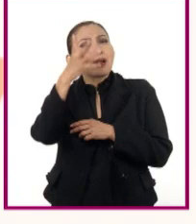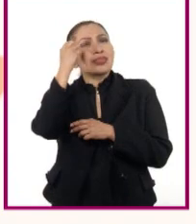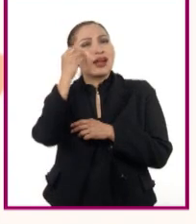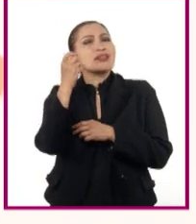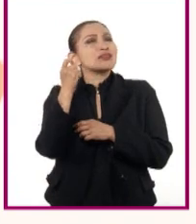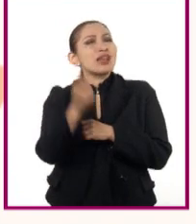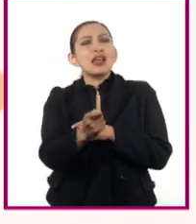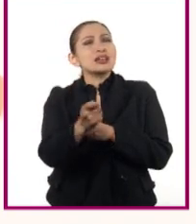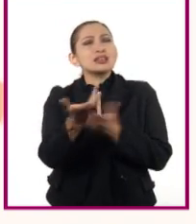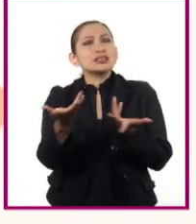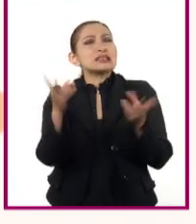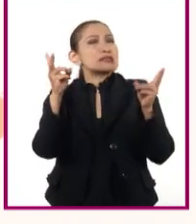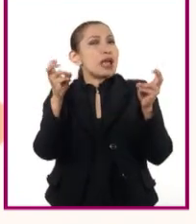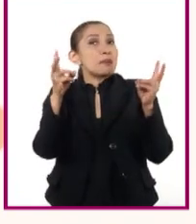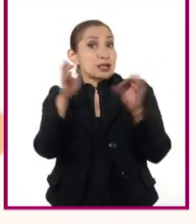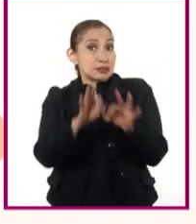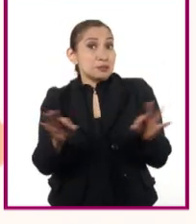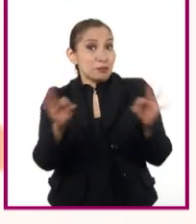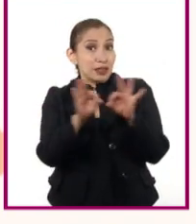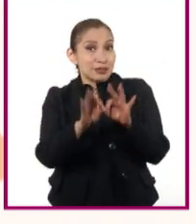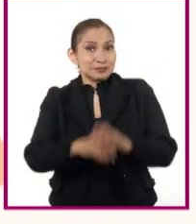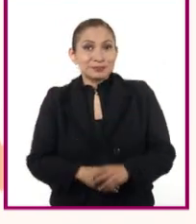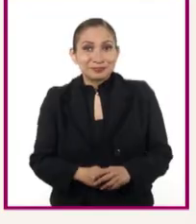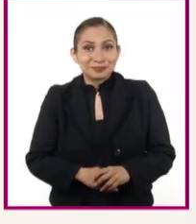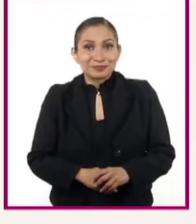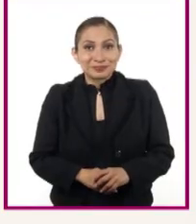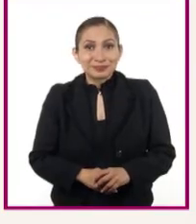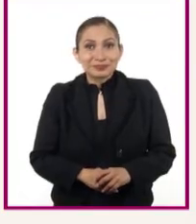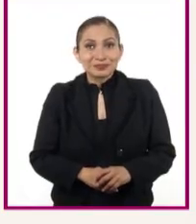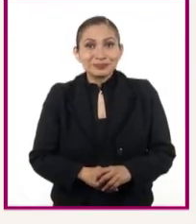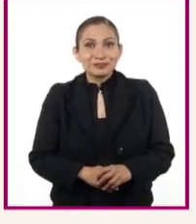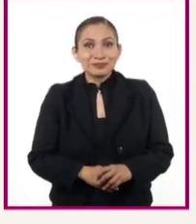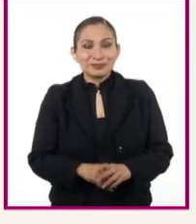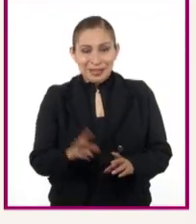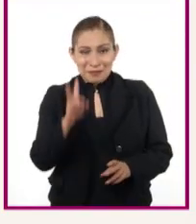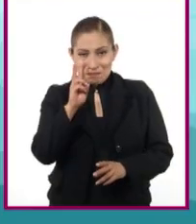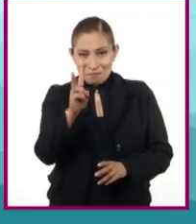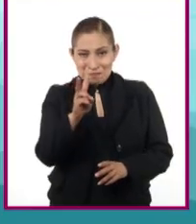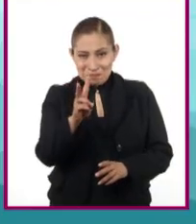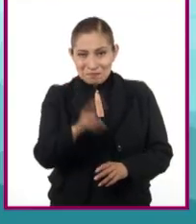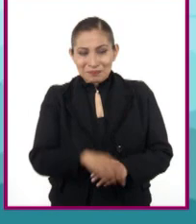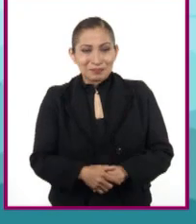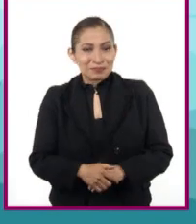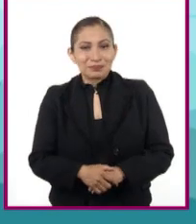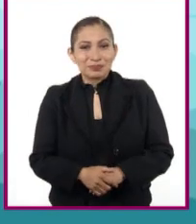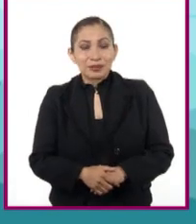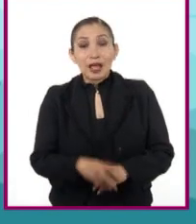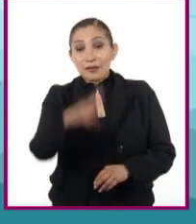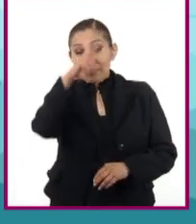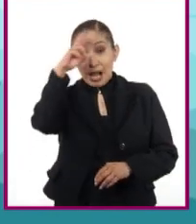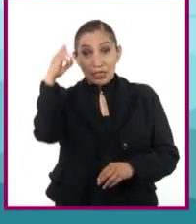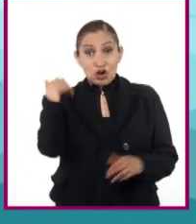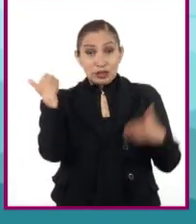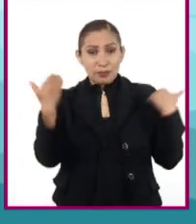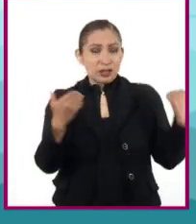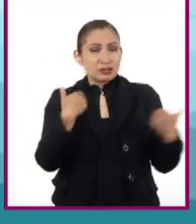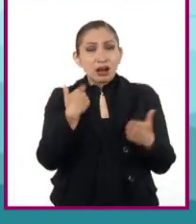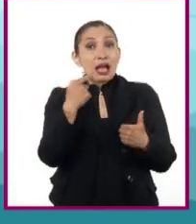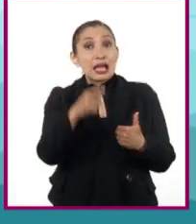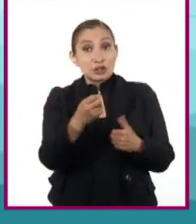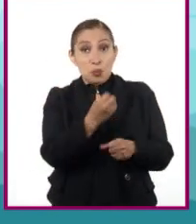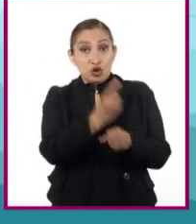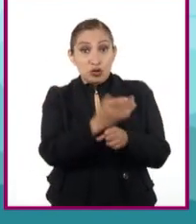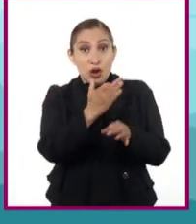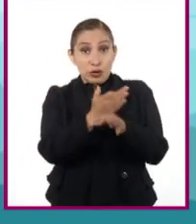aprender acerca de asuntos de gran importancia. ¡Ya lo verán! Verano Divertido es una